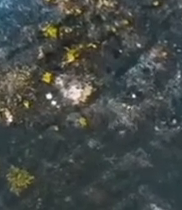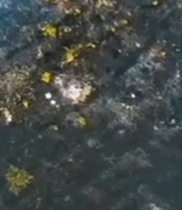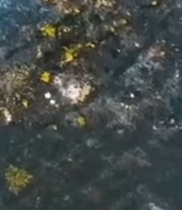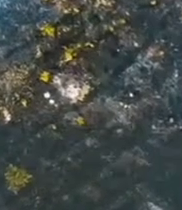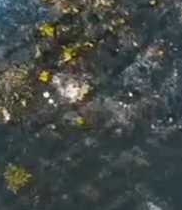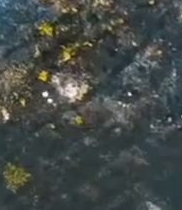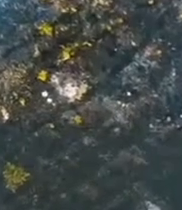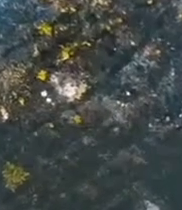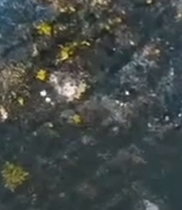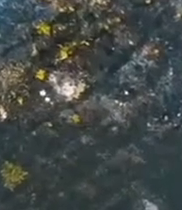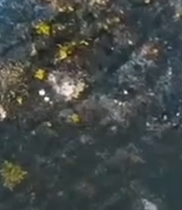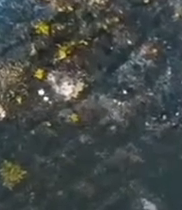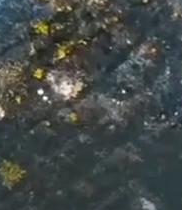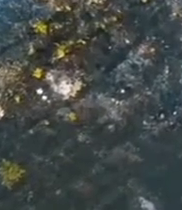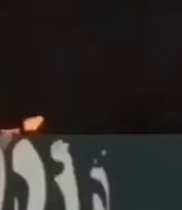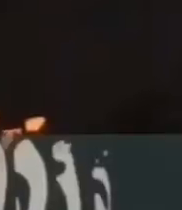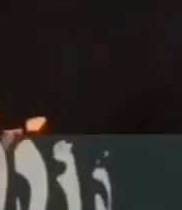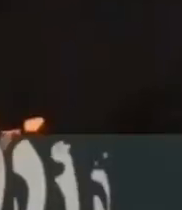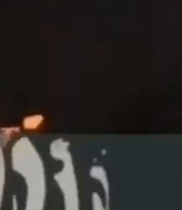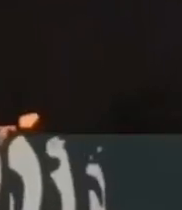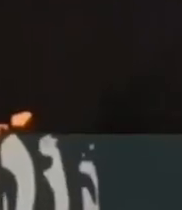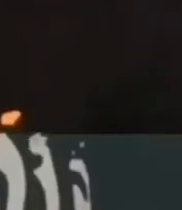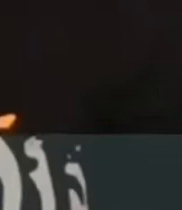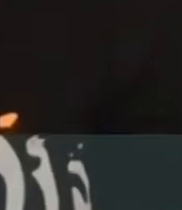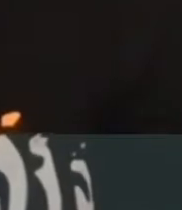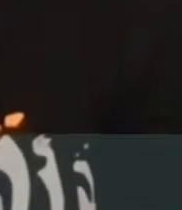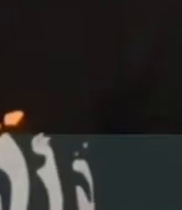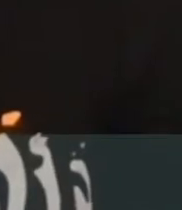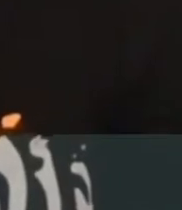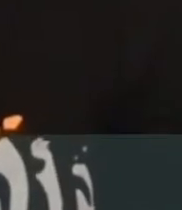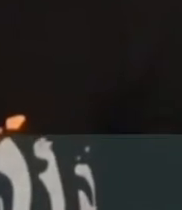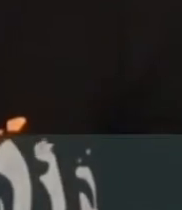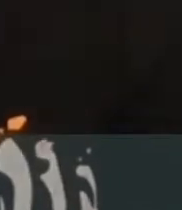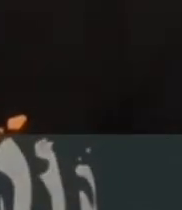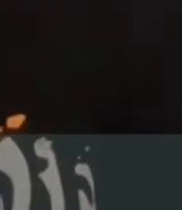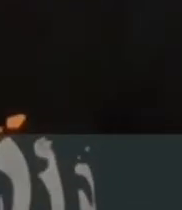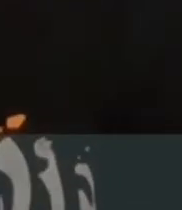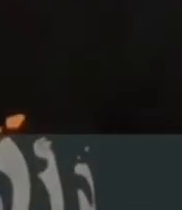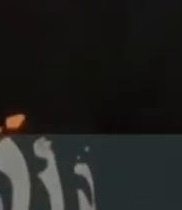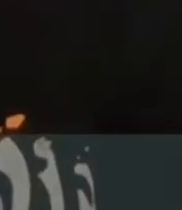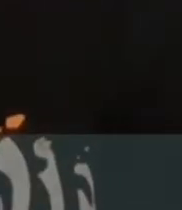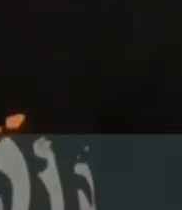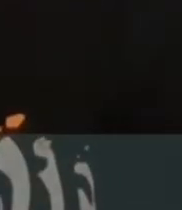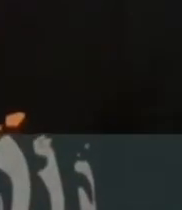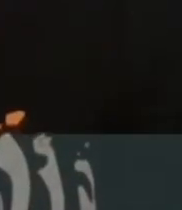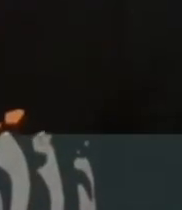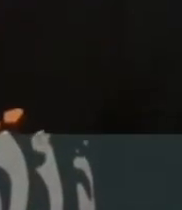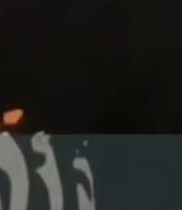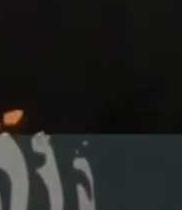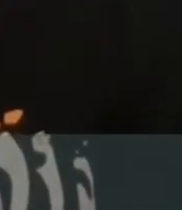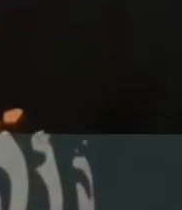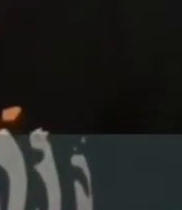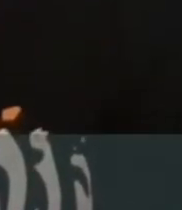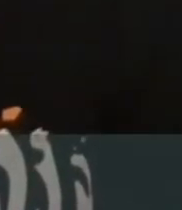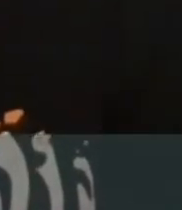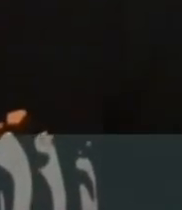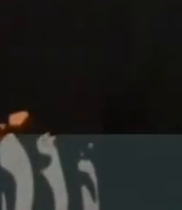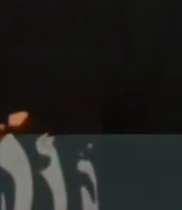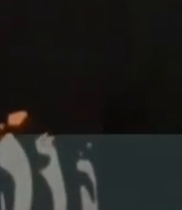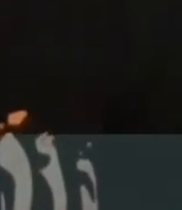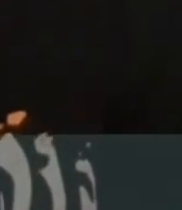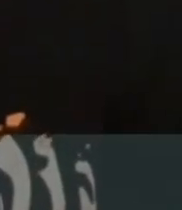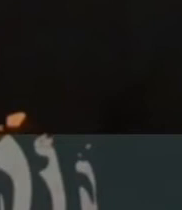Sin el Protocolo de Montreal, los CFC habrían provocado, por sí solos, un aumento de 2 grados en las temperaturas globales